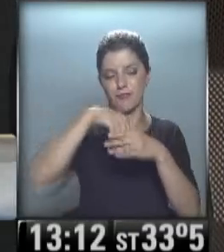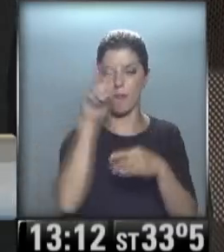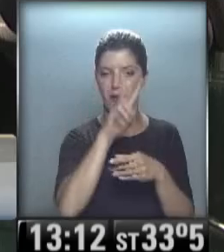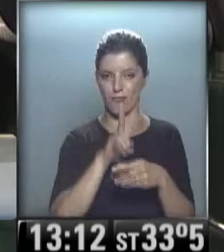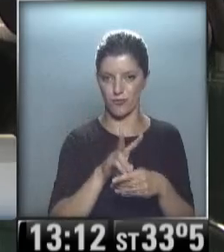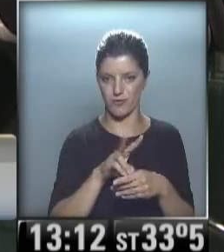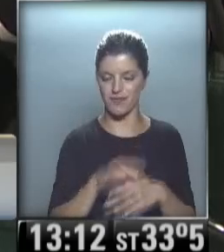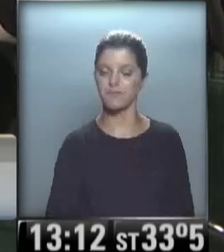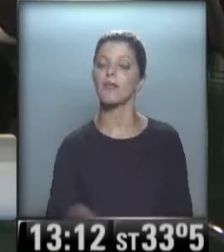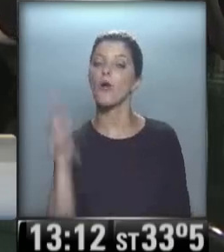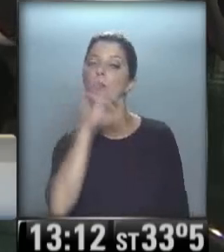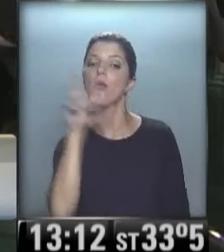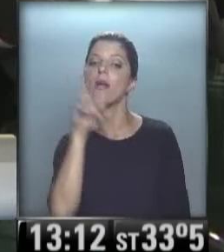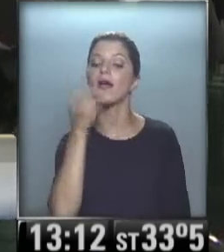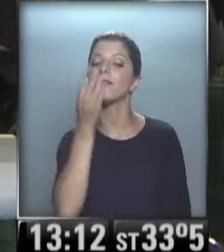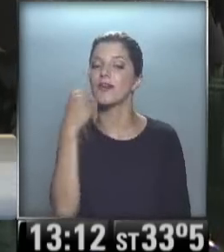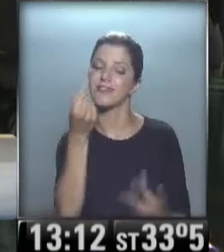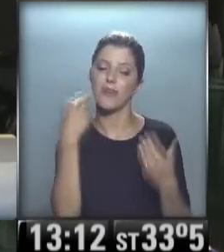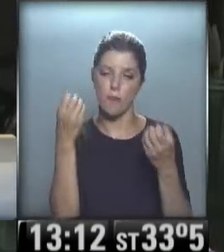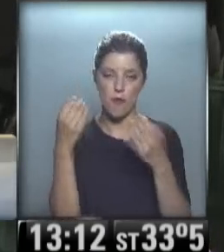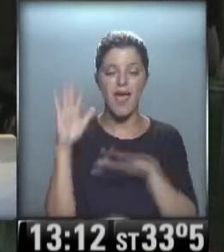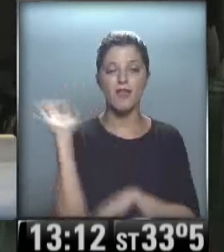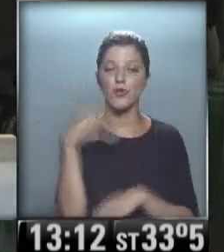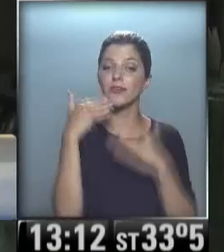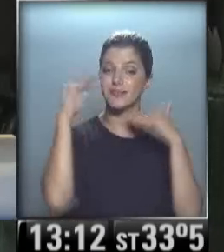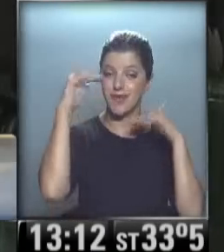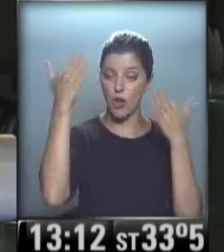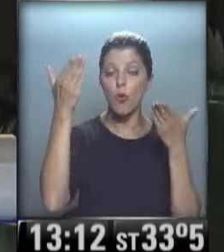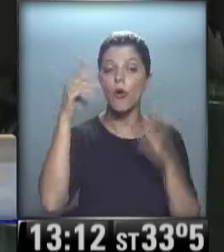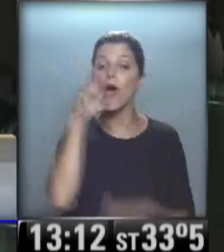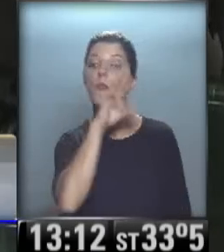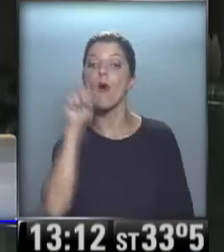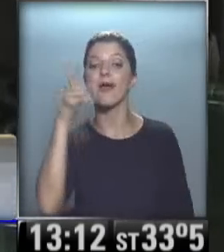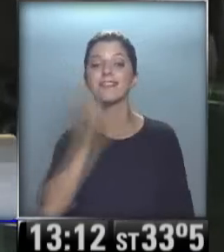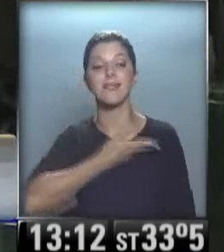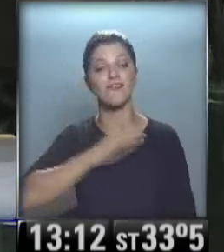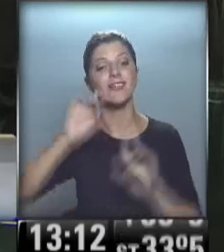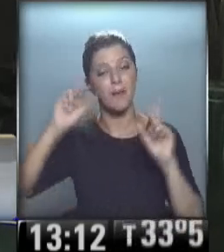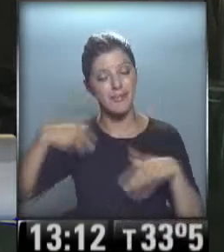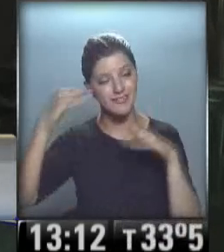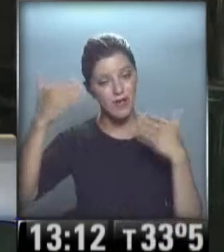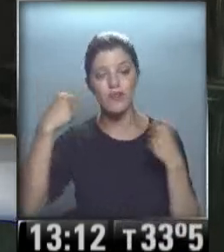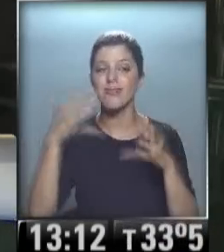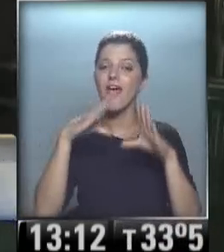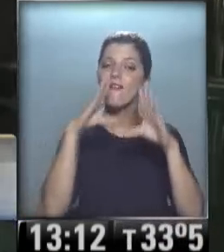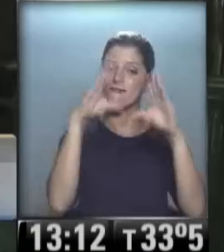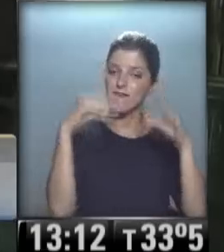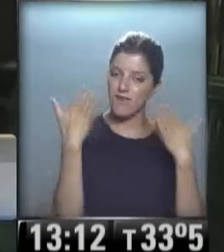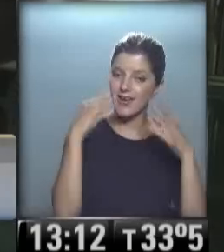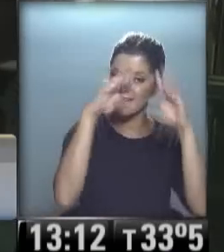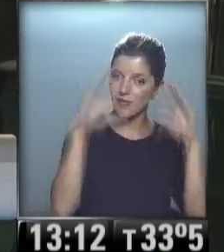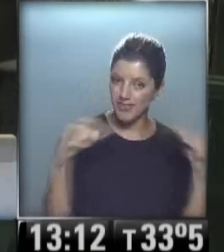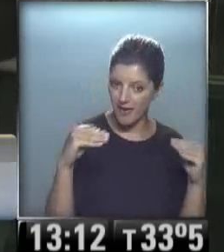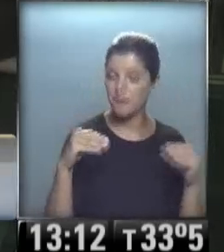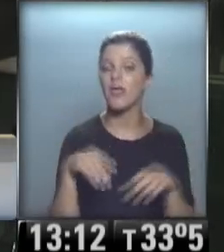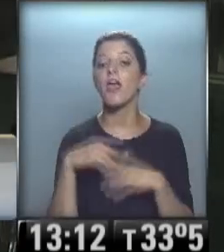Roxana de flores dice hermoso programa saludos a todos Angélica de tostado en la provincia de Santa Fe no Saluda y nos desea felices fiestas Juan de Zárate